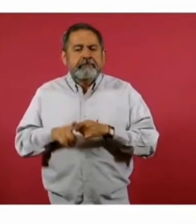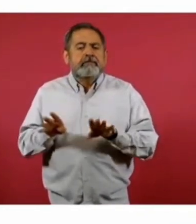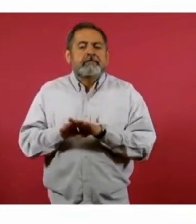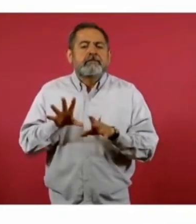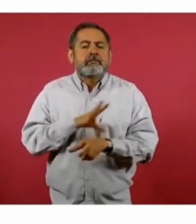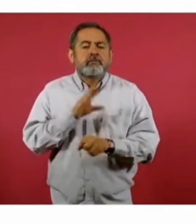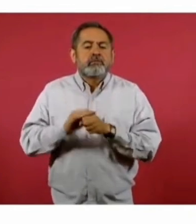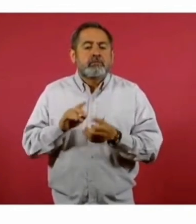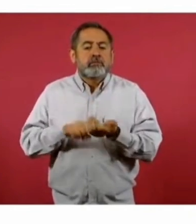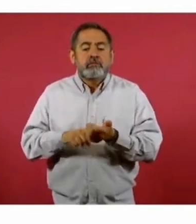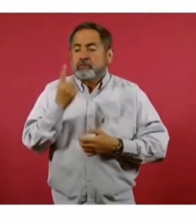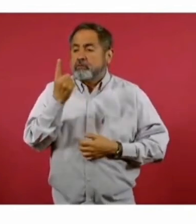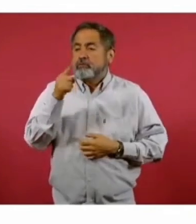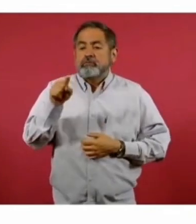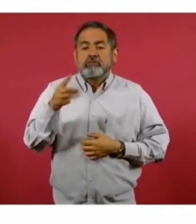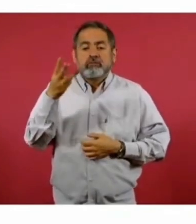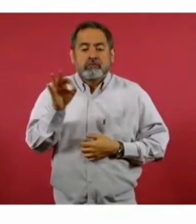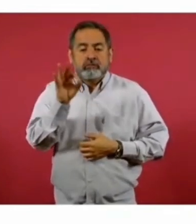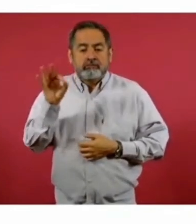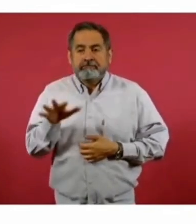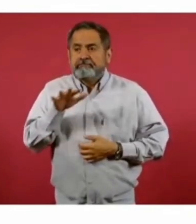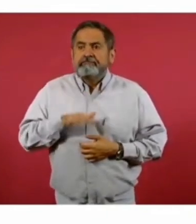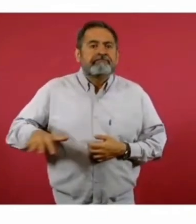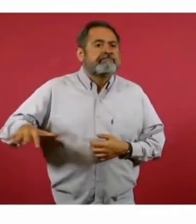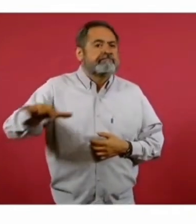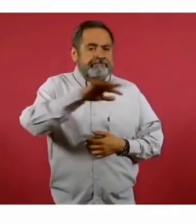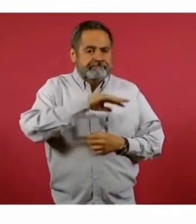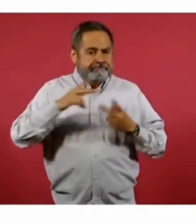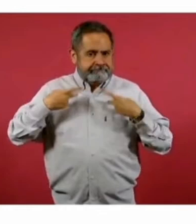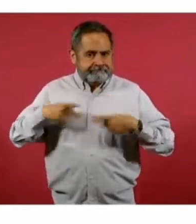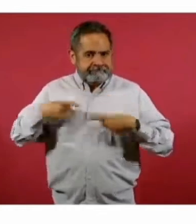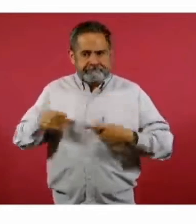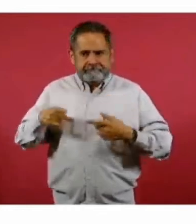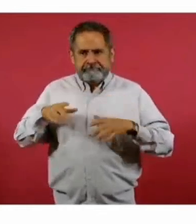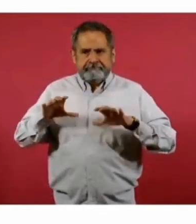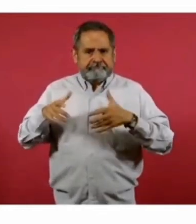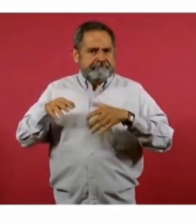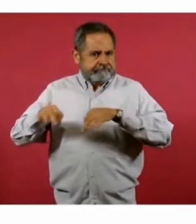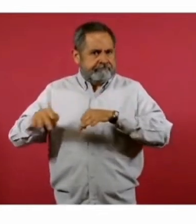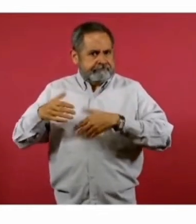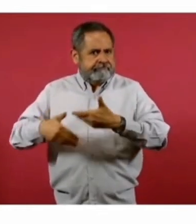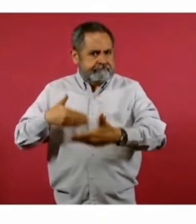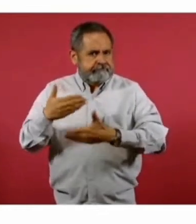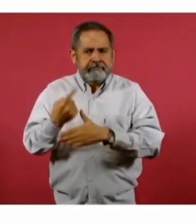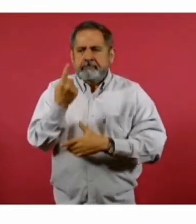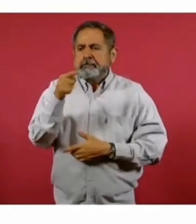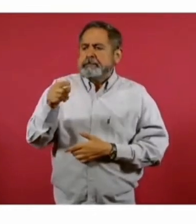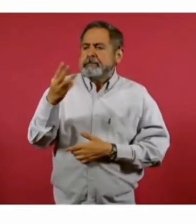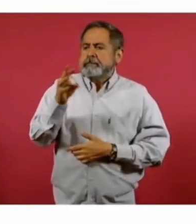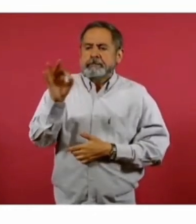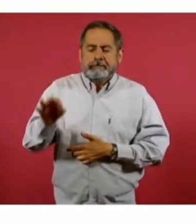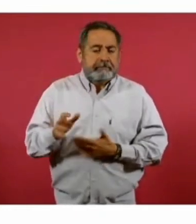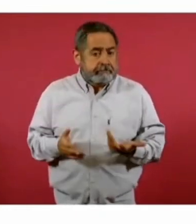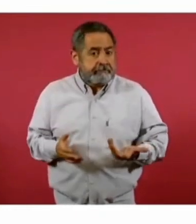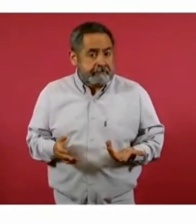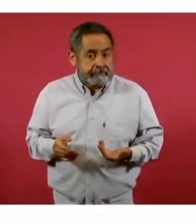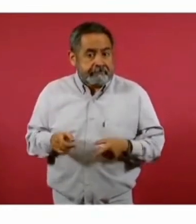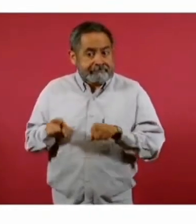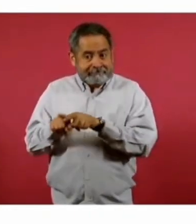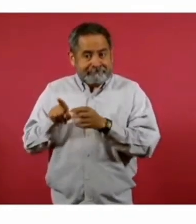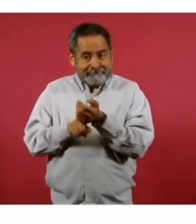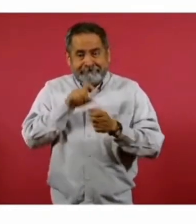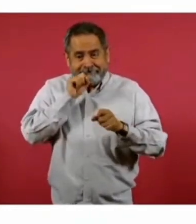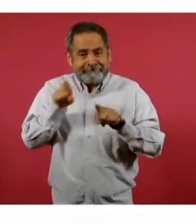representa el 1.3% de la población económicamente activa en nuestro país. A esta realidad